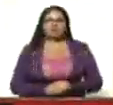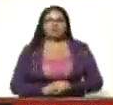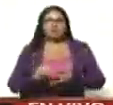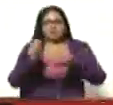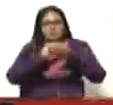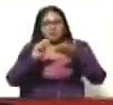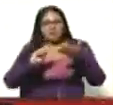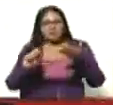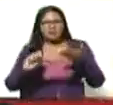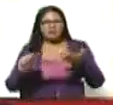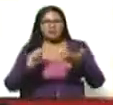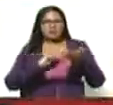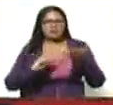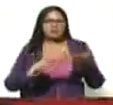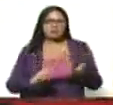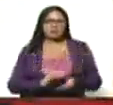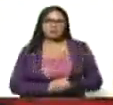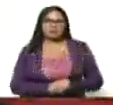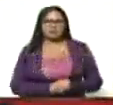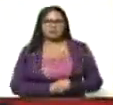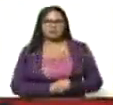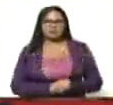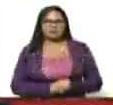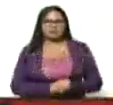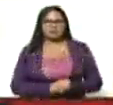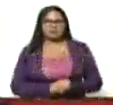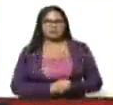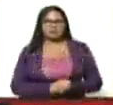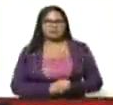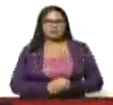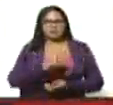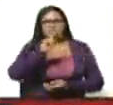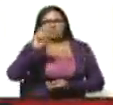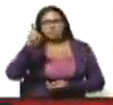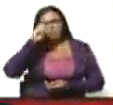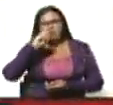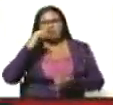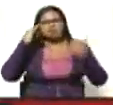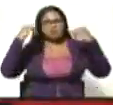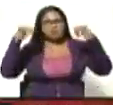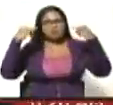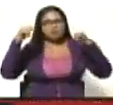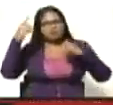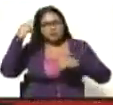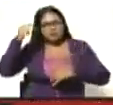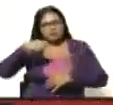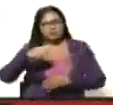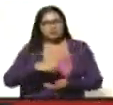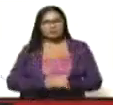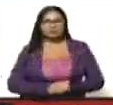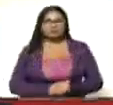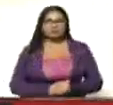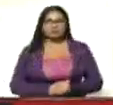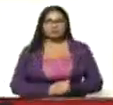Mi Delirio sobre el Chimborazo, cuyo bicentenario pues celebramos el día de hoy.